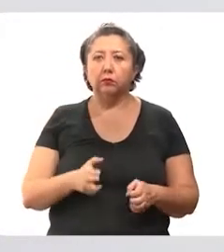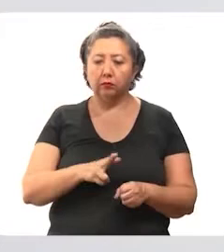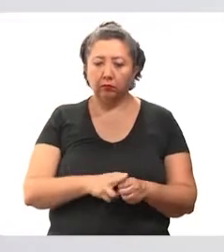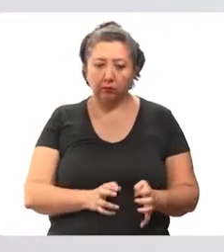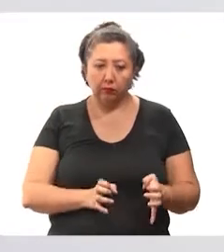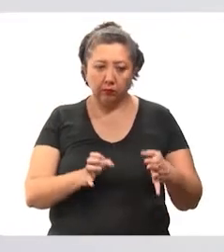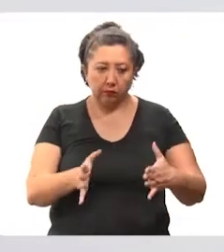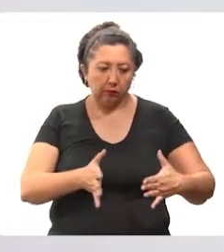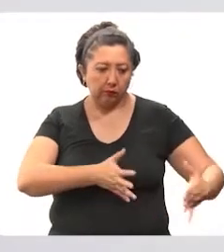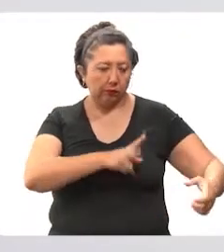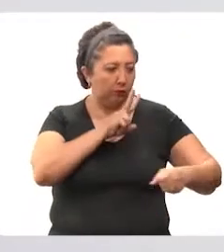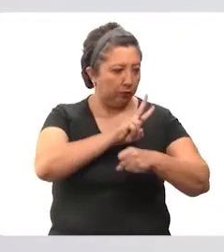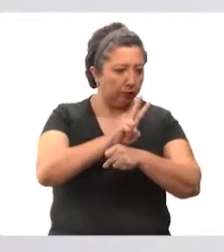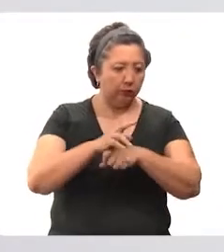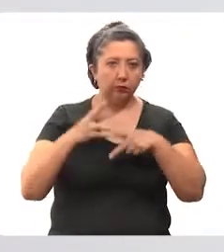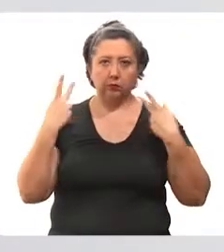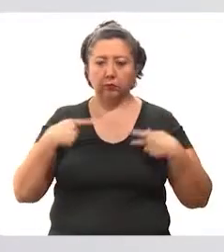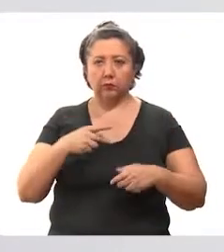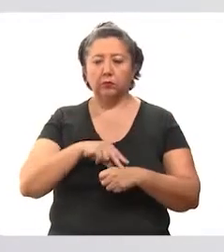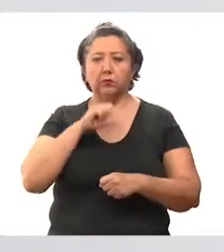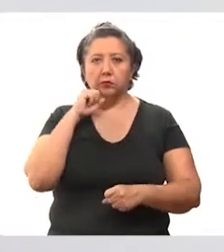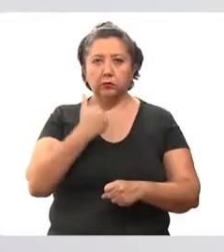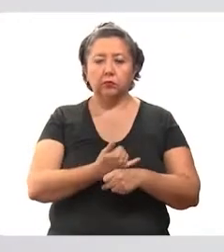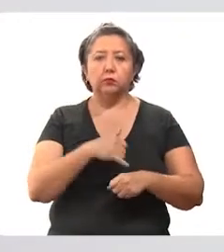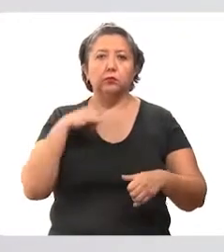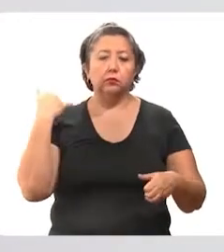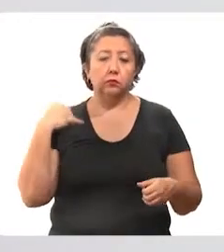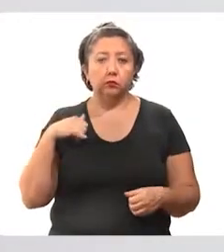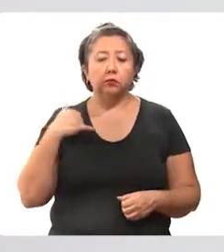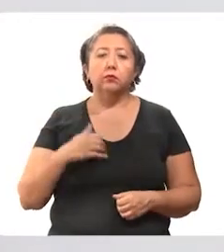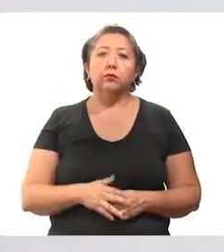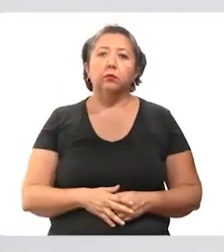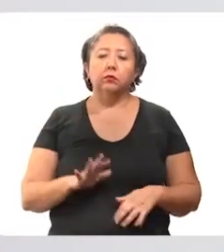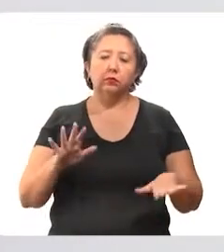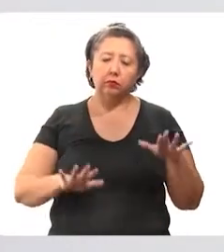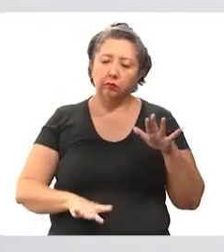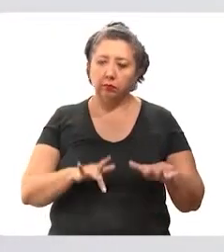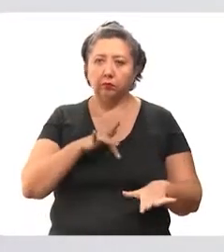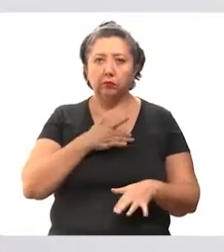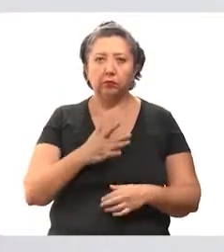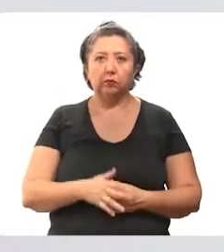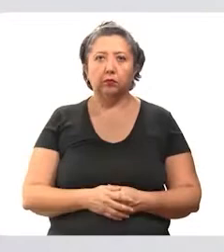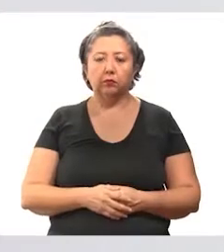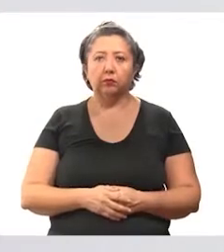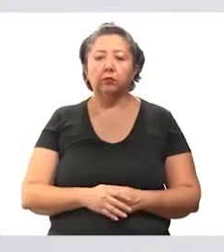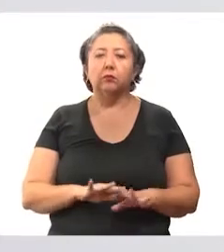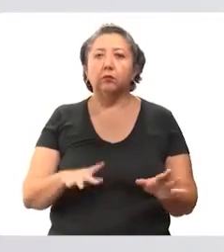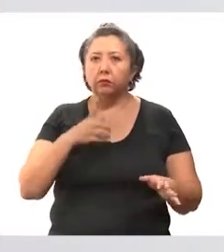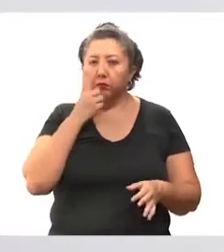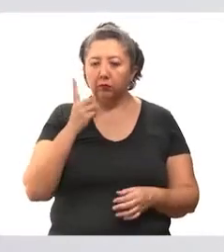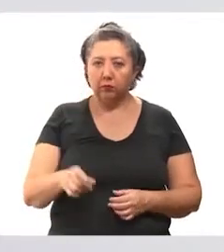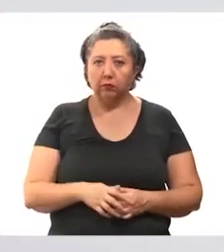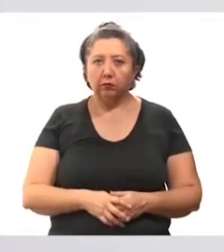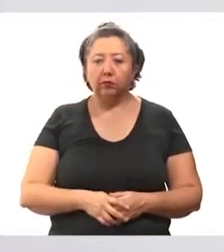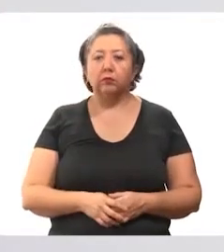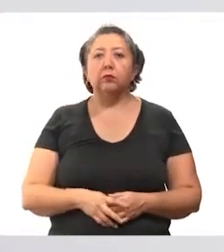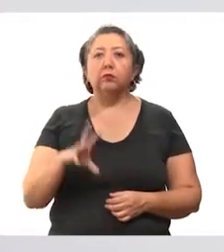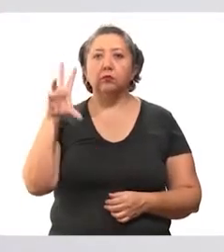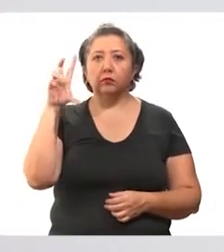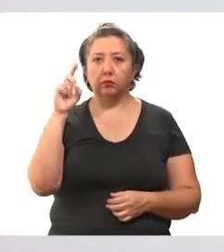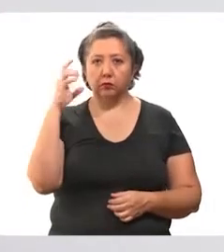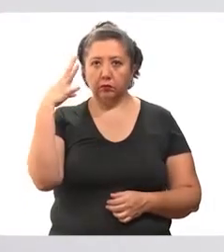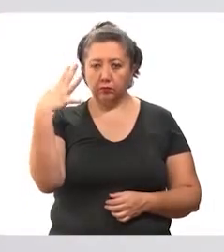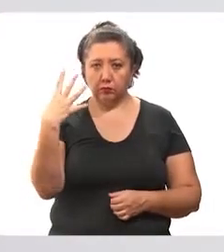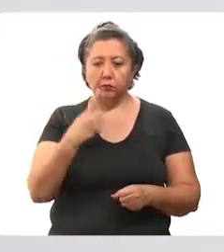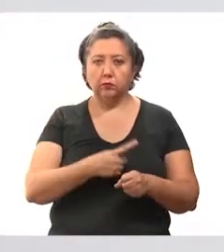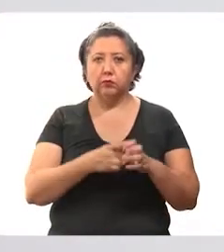estables, aislados, monitoreados por personal médico de los servicios de salud de Yucatán. Presentan síntomas leves. Como ya se mencionó, 34